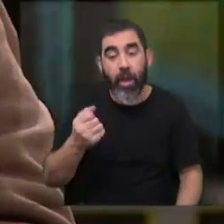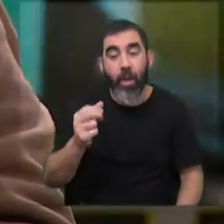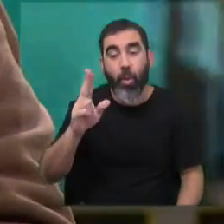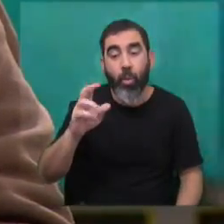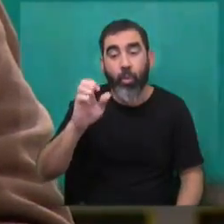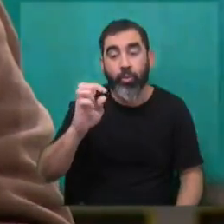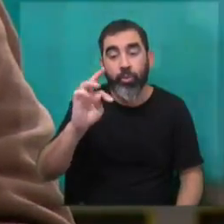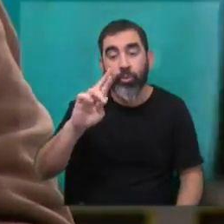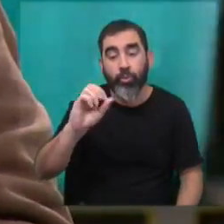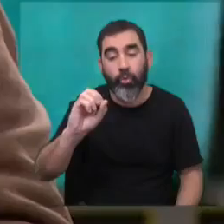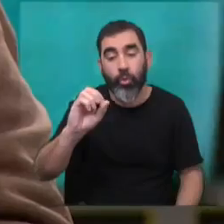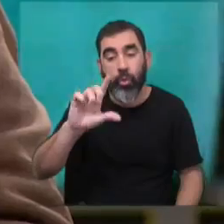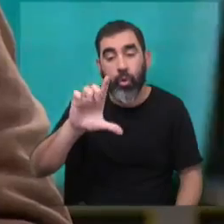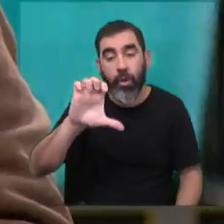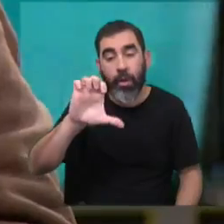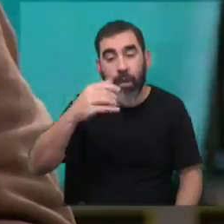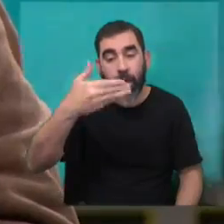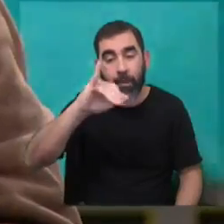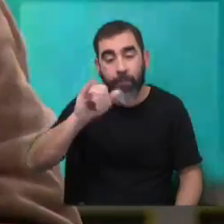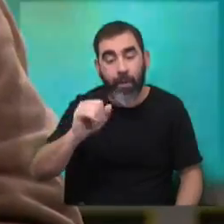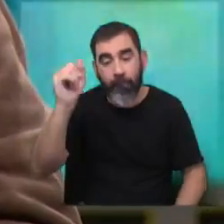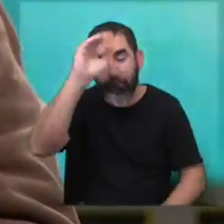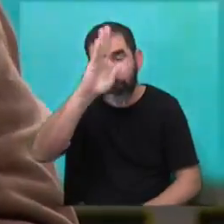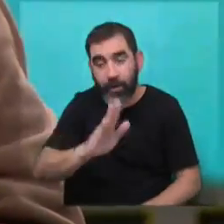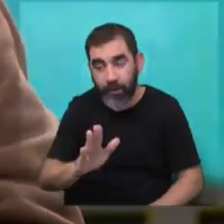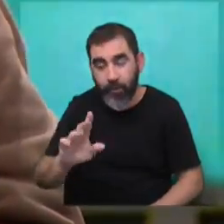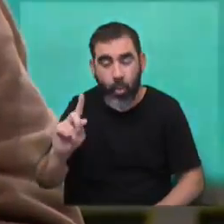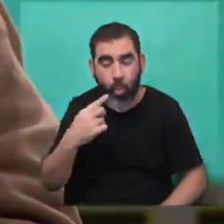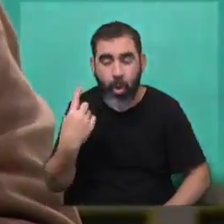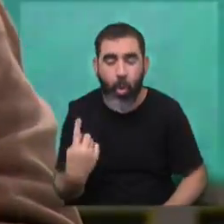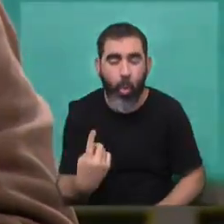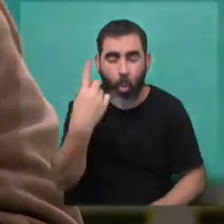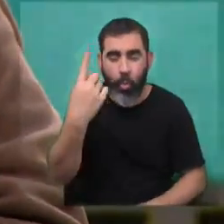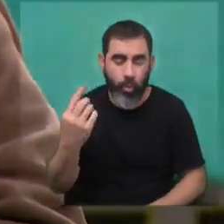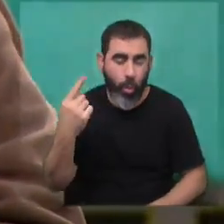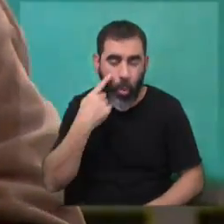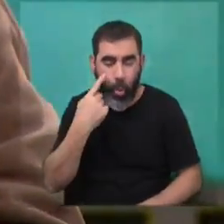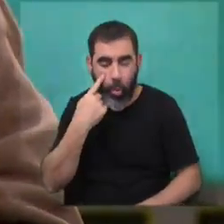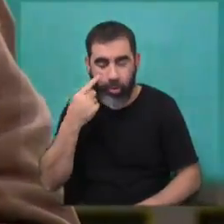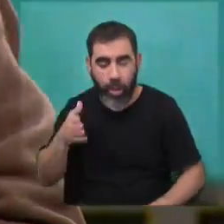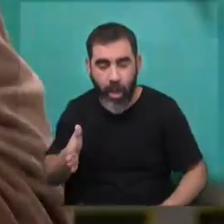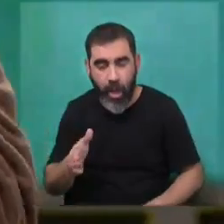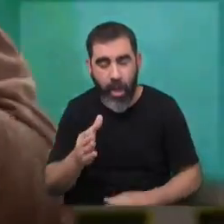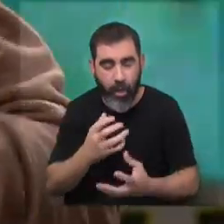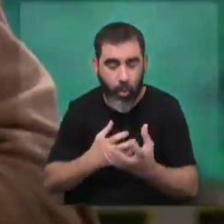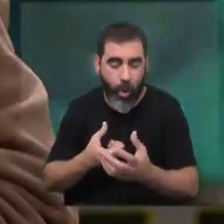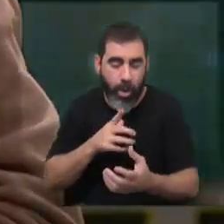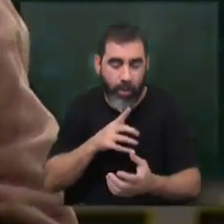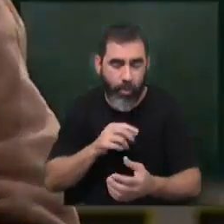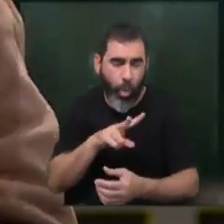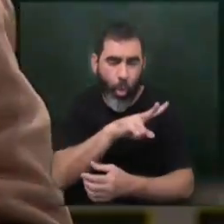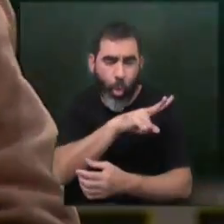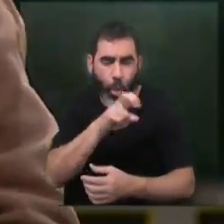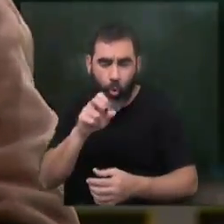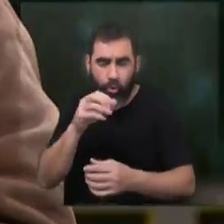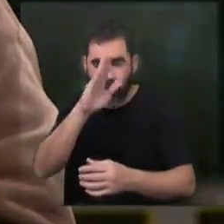conocemos tradicionalmente, lo definió un investigador brasilero que es el number one de los Australevias o de los peces anuales, ha descrito 200 especies en Brasil